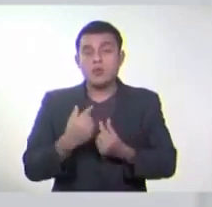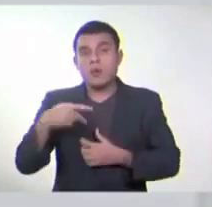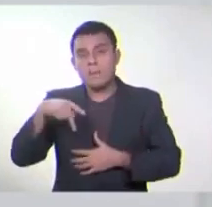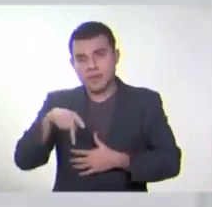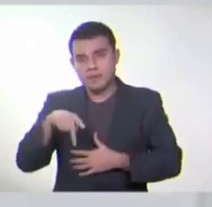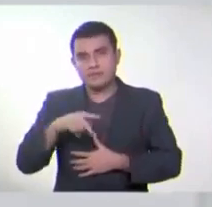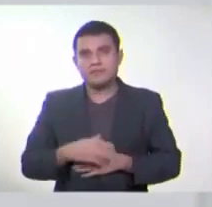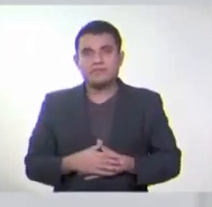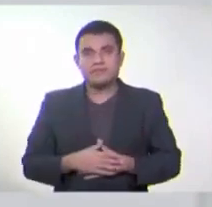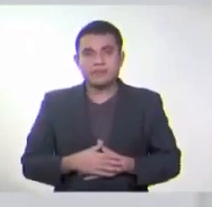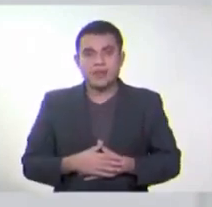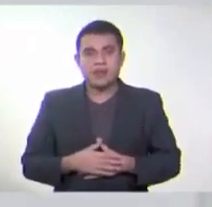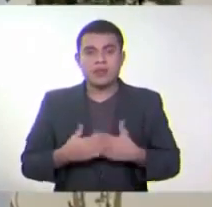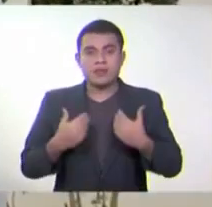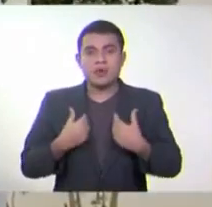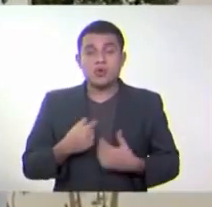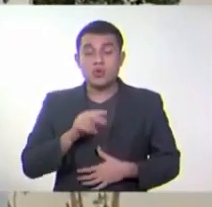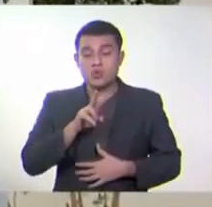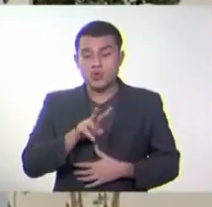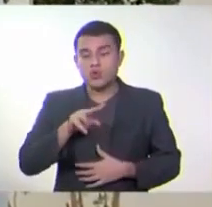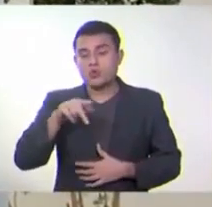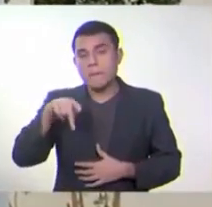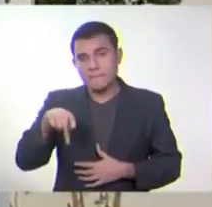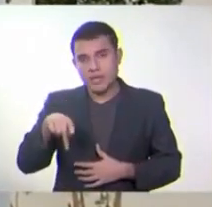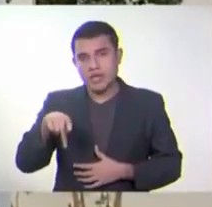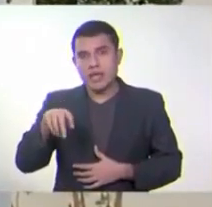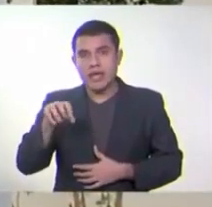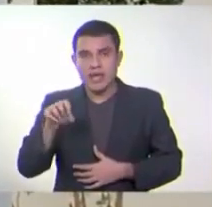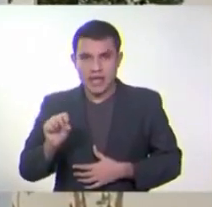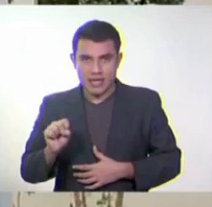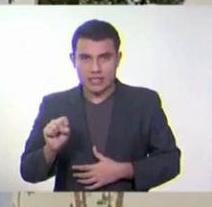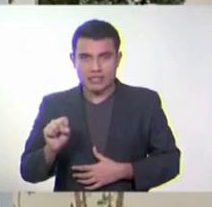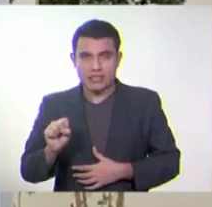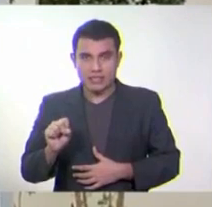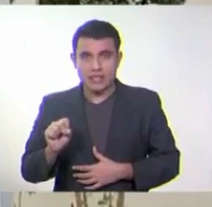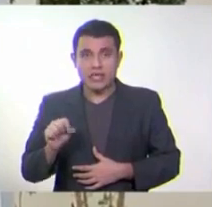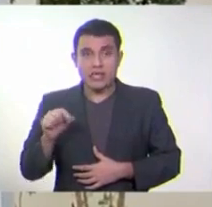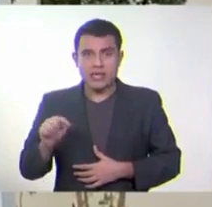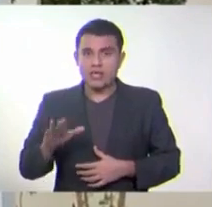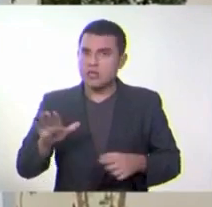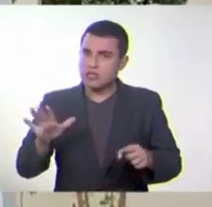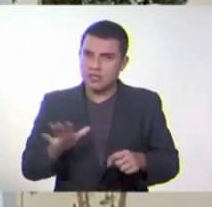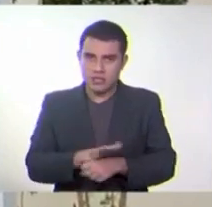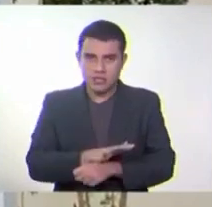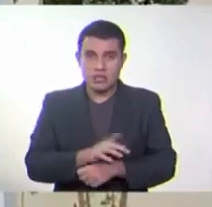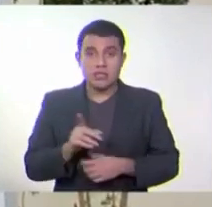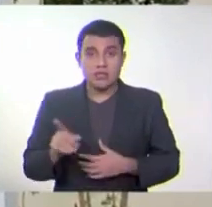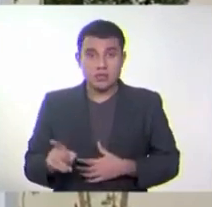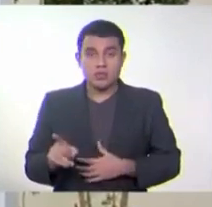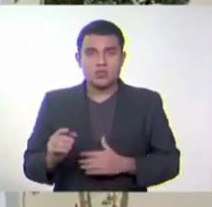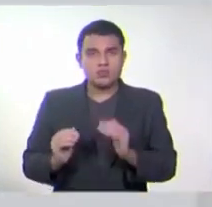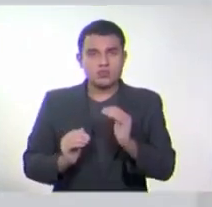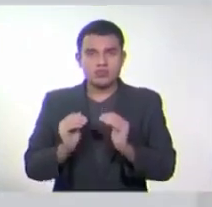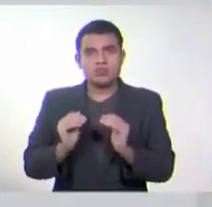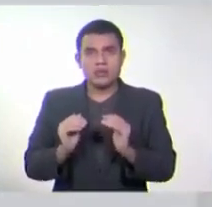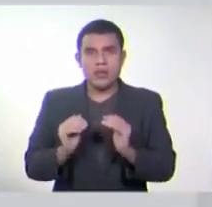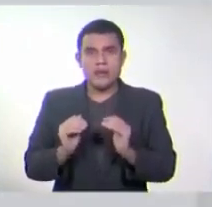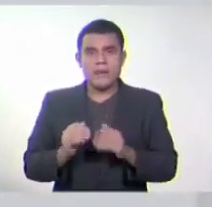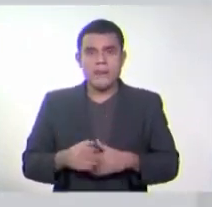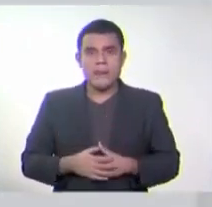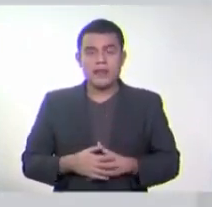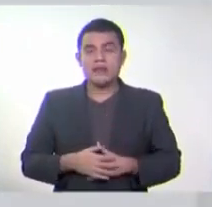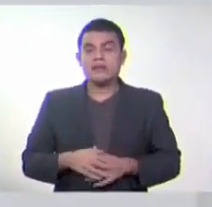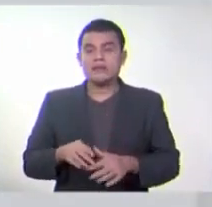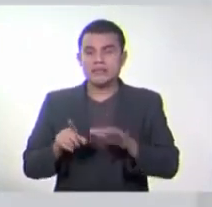Tenemos 2P. Ese bloque está completamente lleno. Su máxima capacidad es de